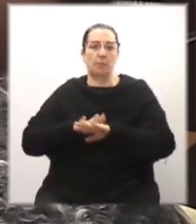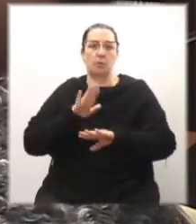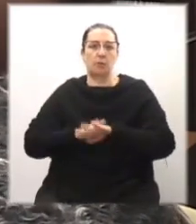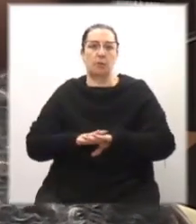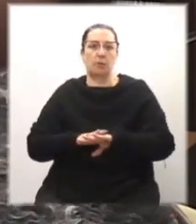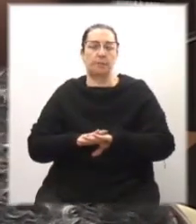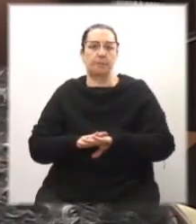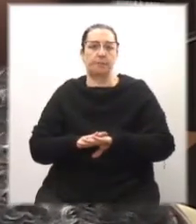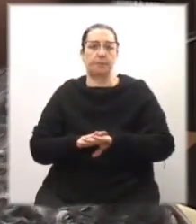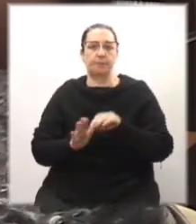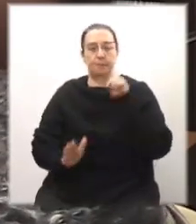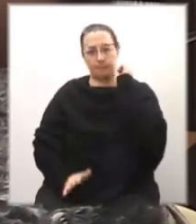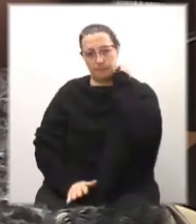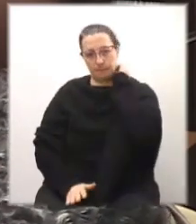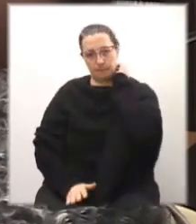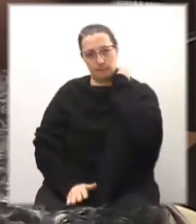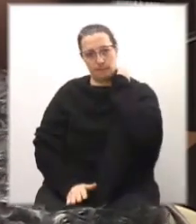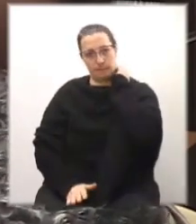responsabilidad.